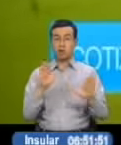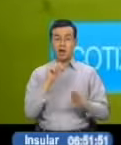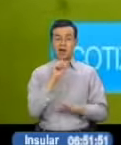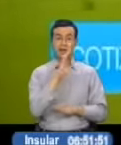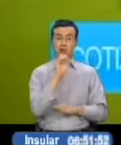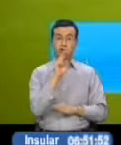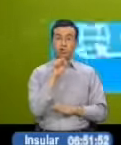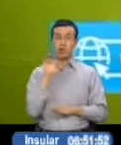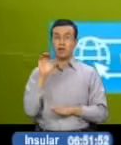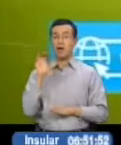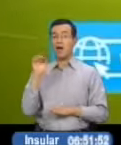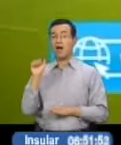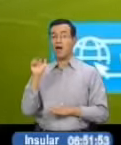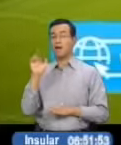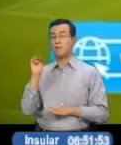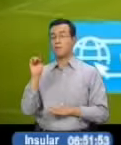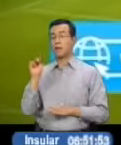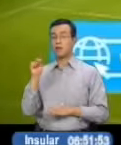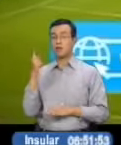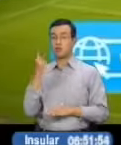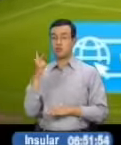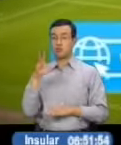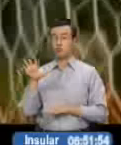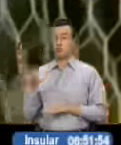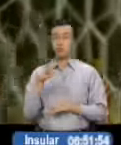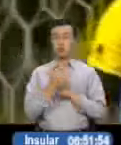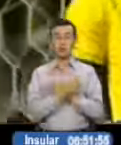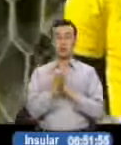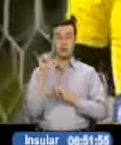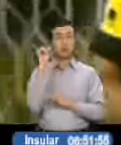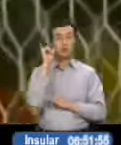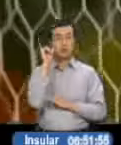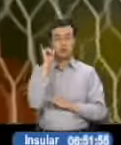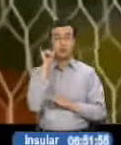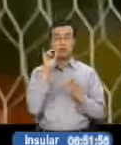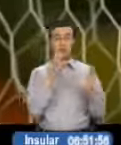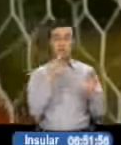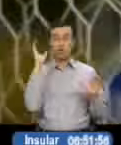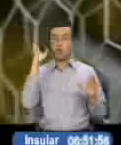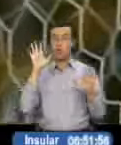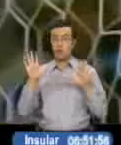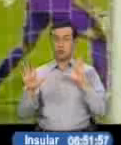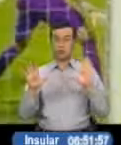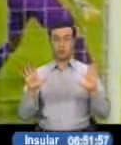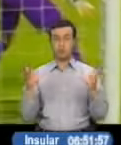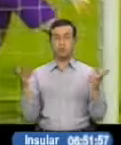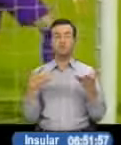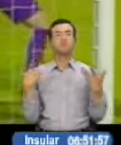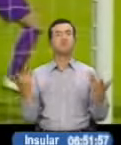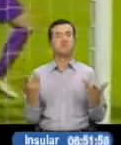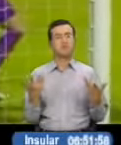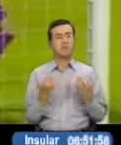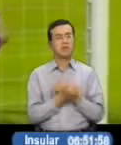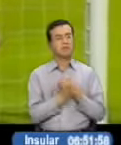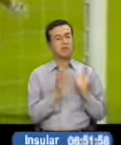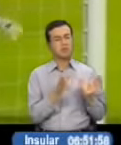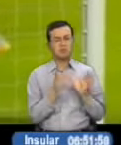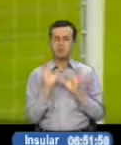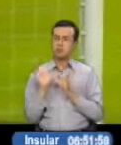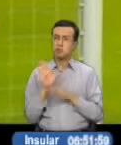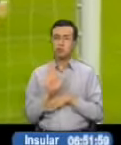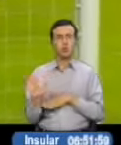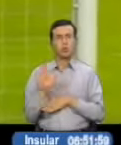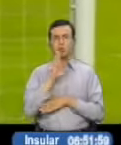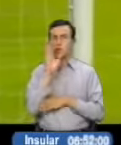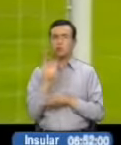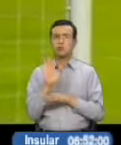Ascona y Franco Armani. Los dos guardametas de Independiente del Valle y Atlético Nacional, respectivamente, se han erigido como figuras